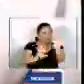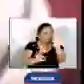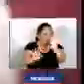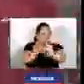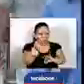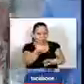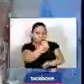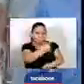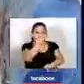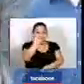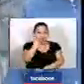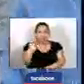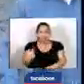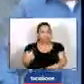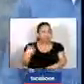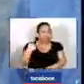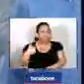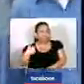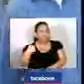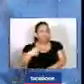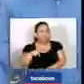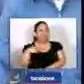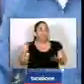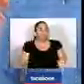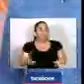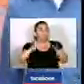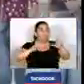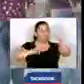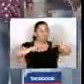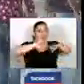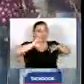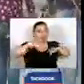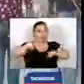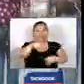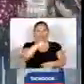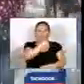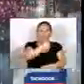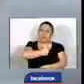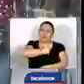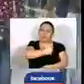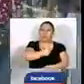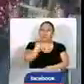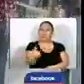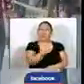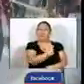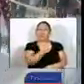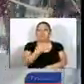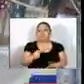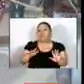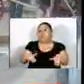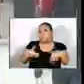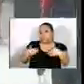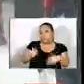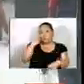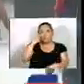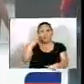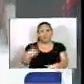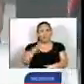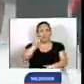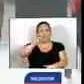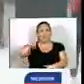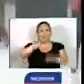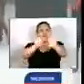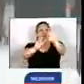quienes pareciera que no le dan importancia a que la enfermedad sigue dejando víctimas fatales, y es que han sido 1.923